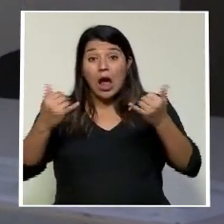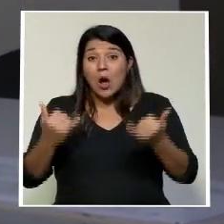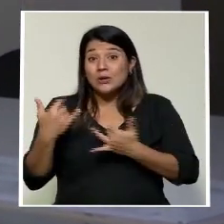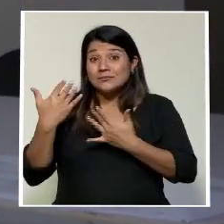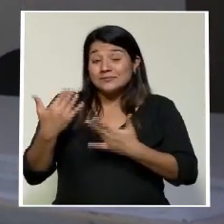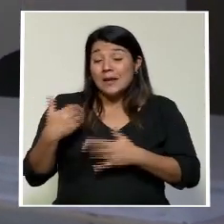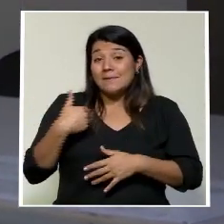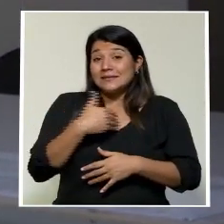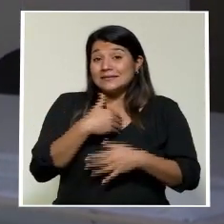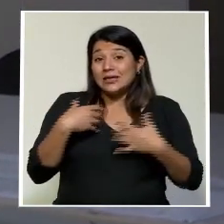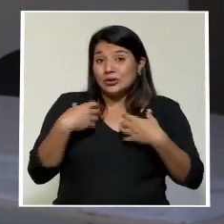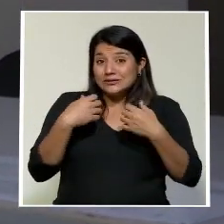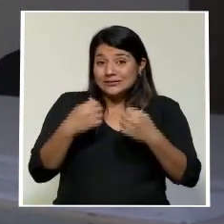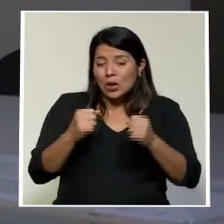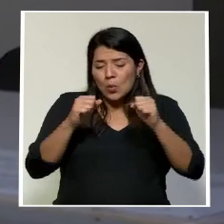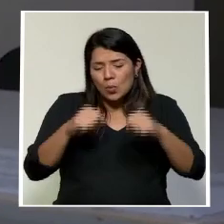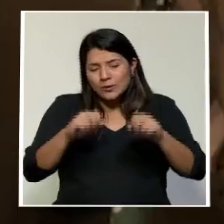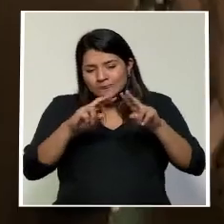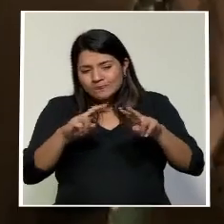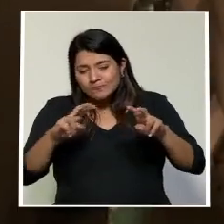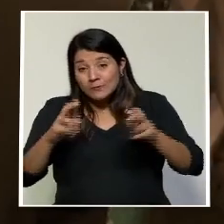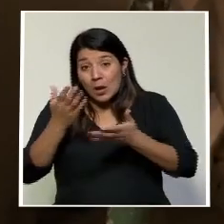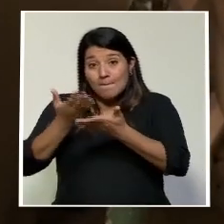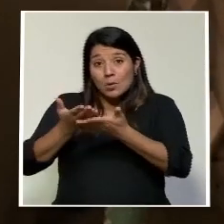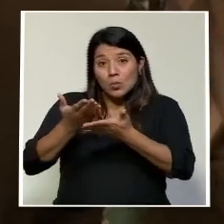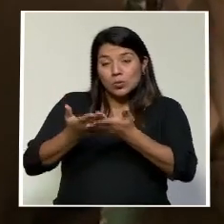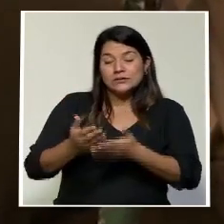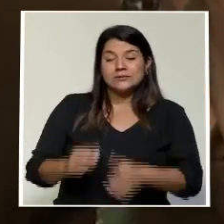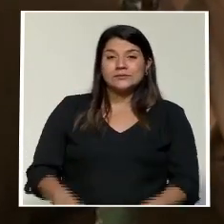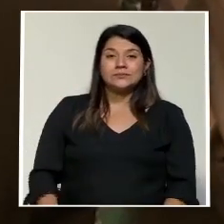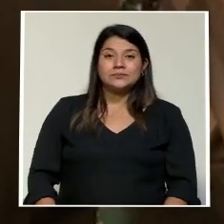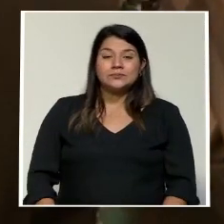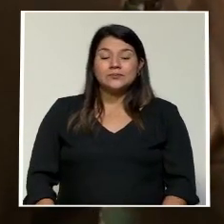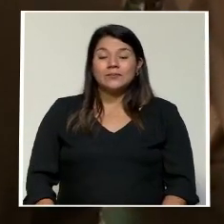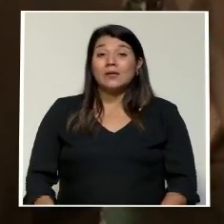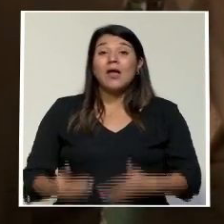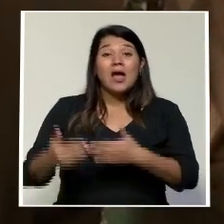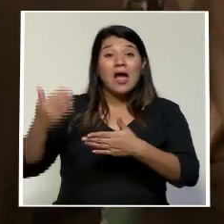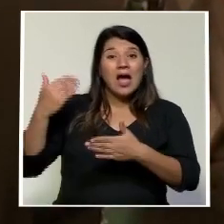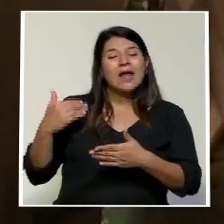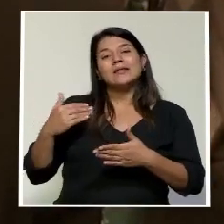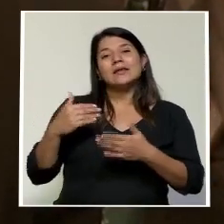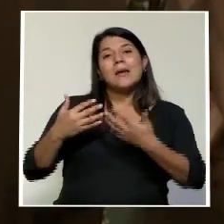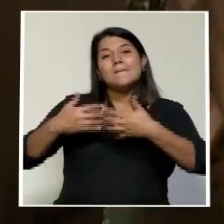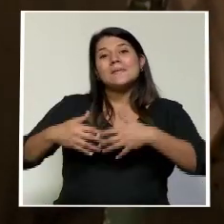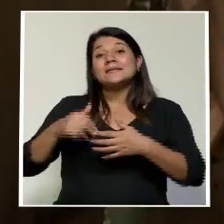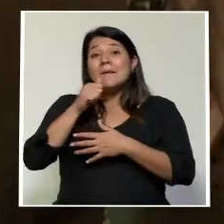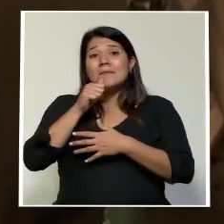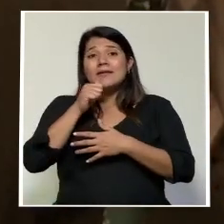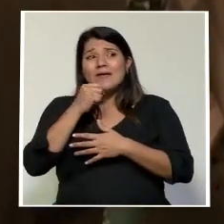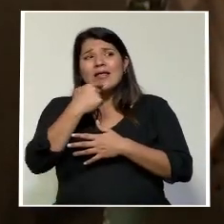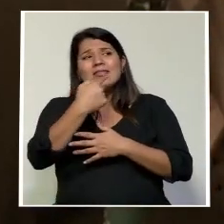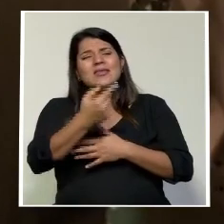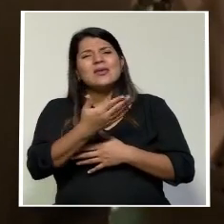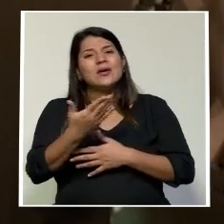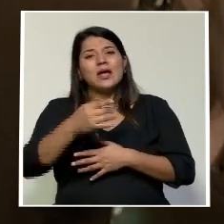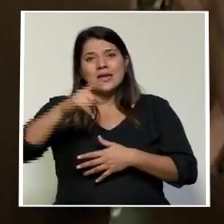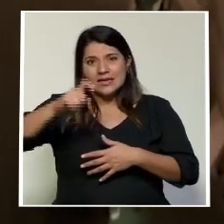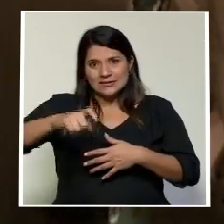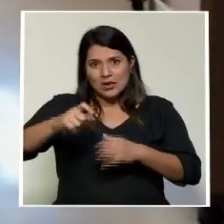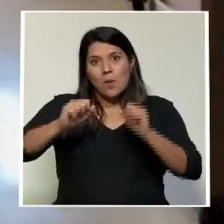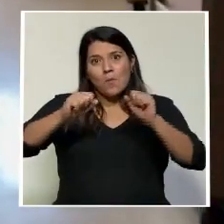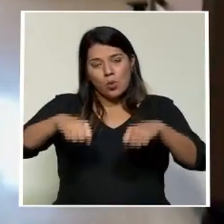analice los planteamientos expuestos por las instancias técnicas. Días atrás, el sector privado había externado la necesidad de